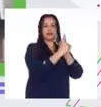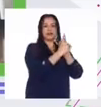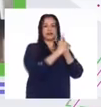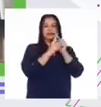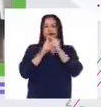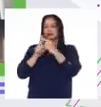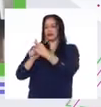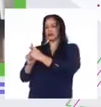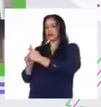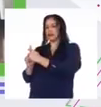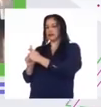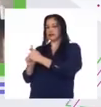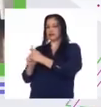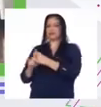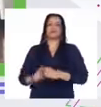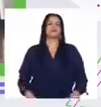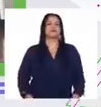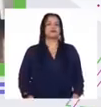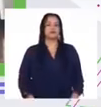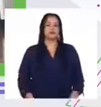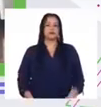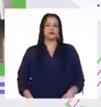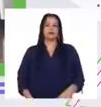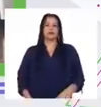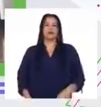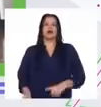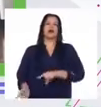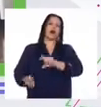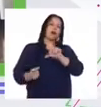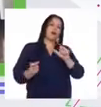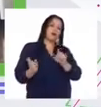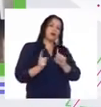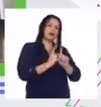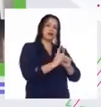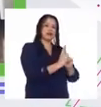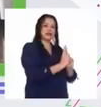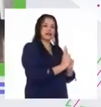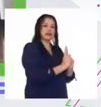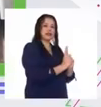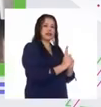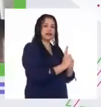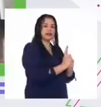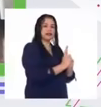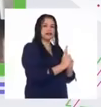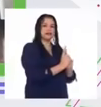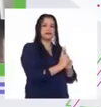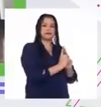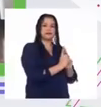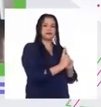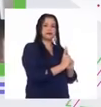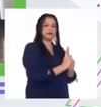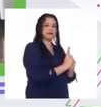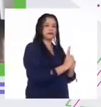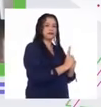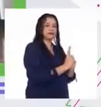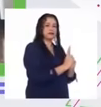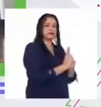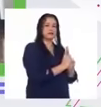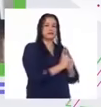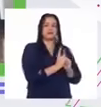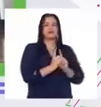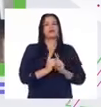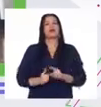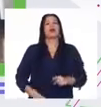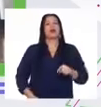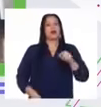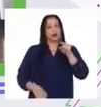completamente. Luego podemos hacer el otro lado, giran completamente. Y